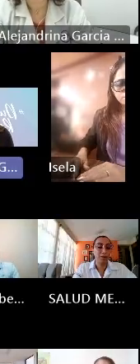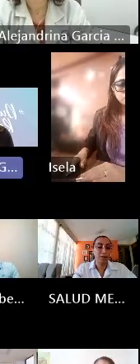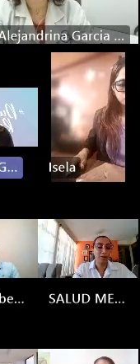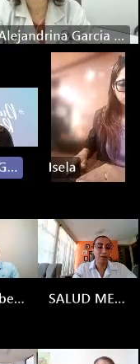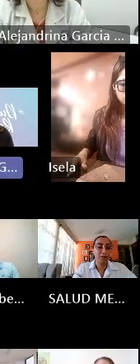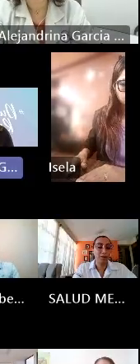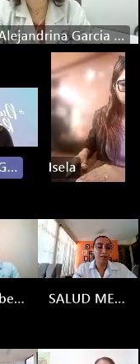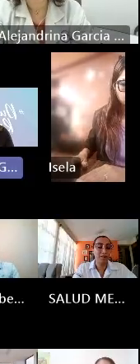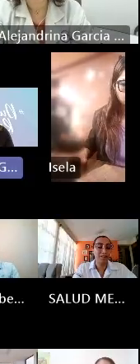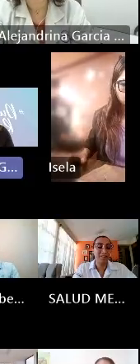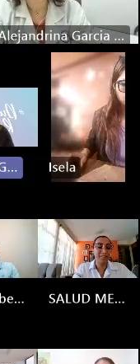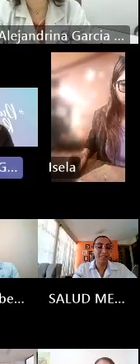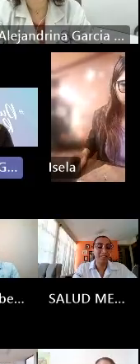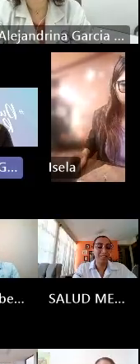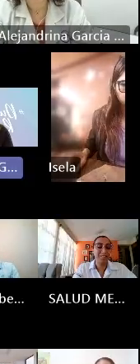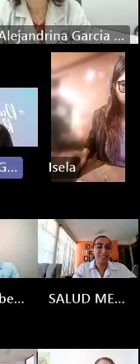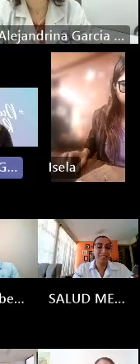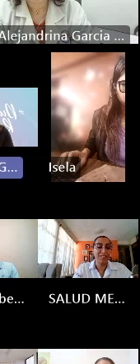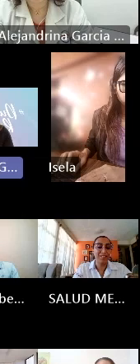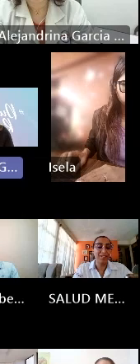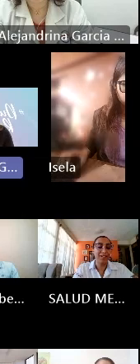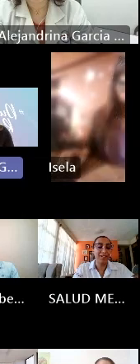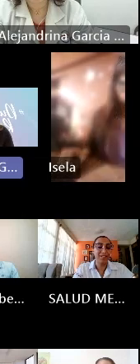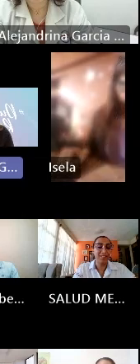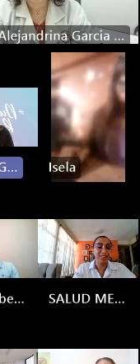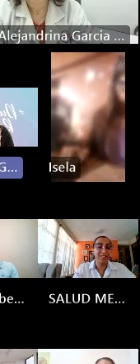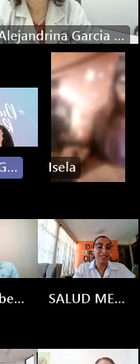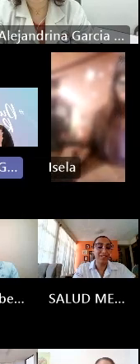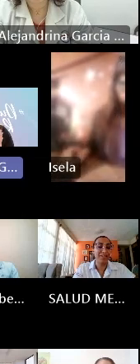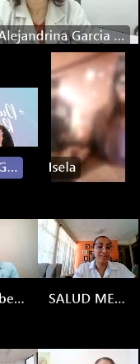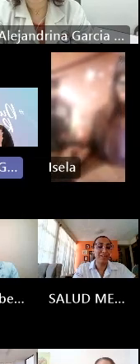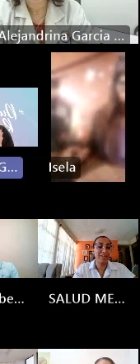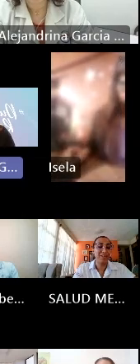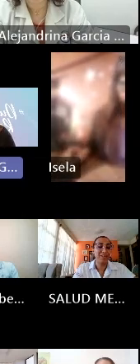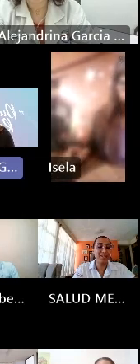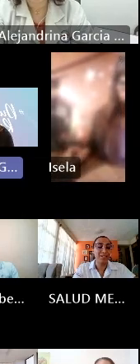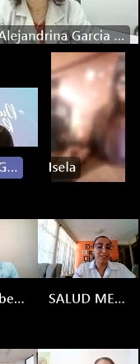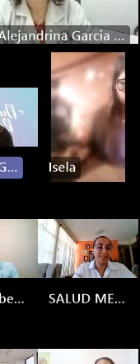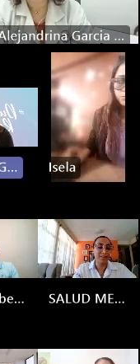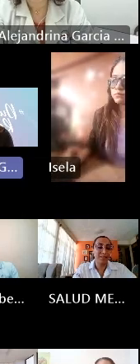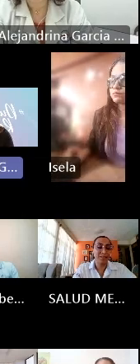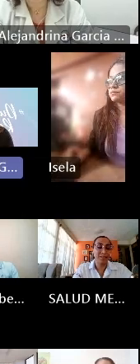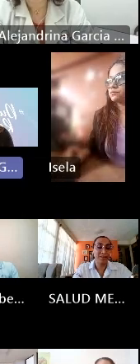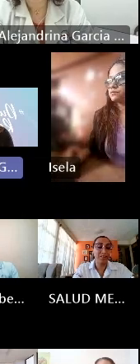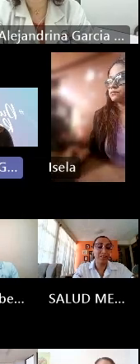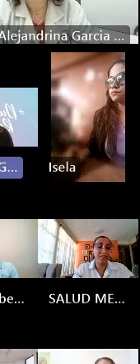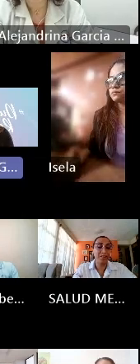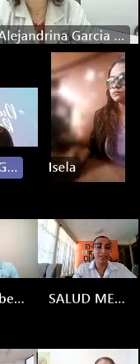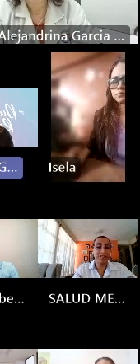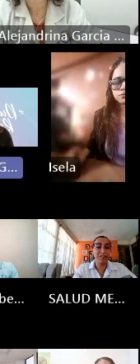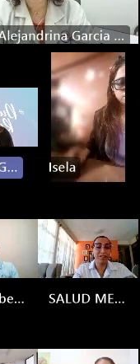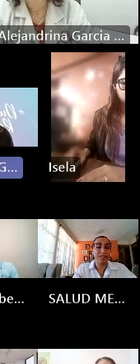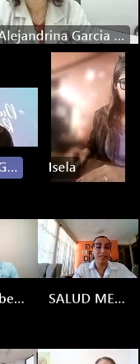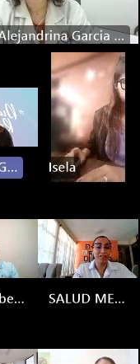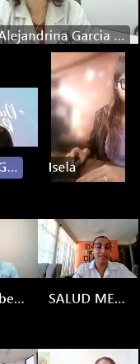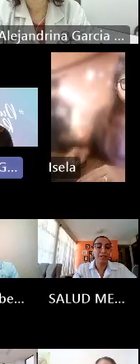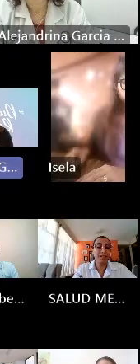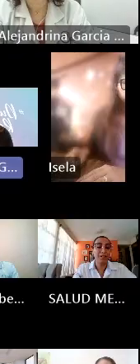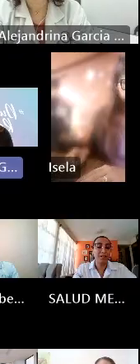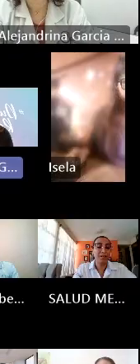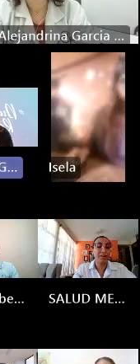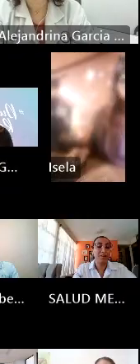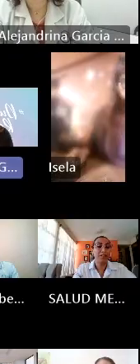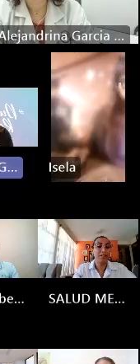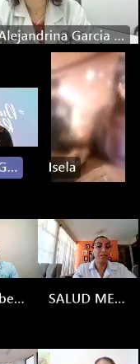quiero hacer mucho hincapié. Cuando estamos viviendo un duelo gestacional, perinatal o neonatal, nos dicen, es la que perdió al